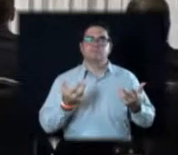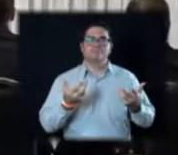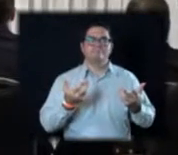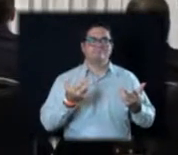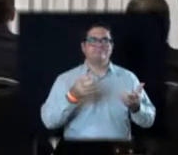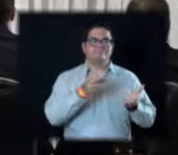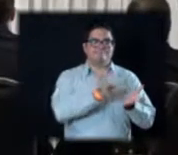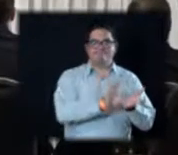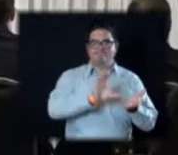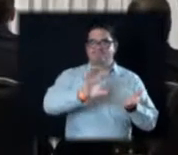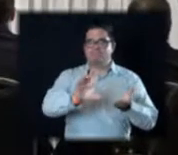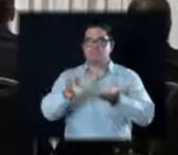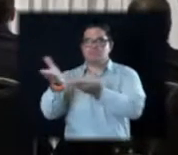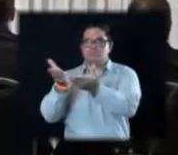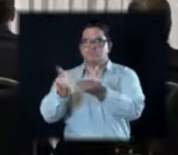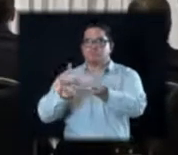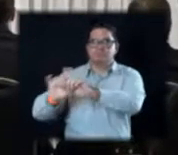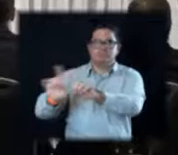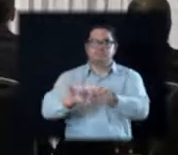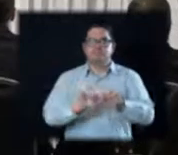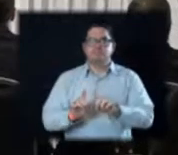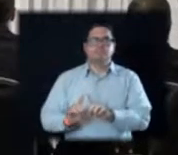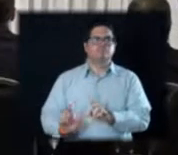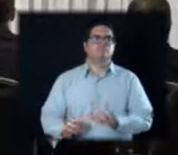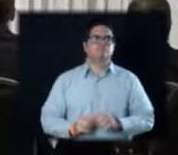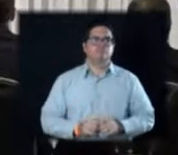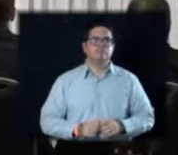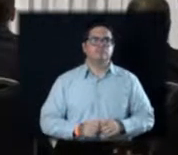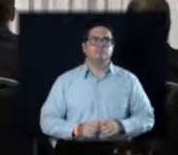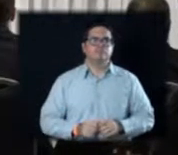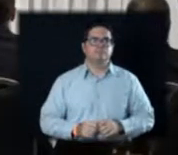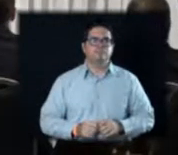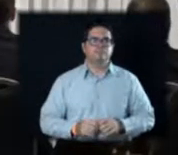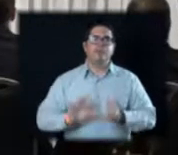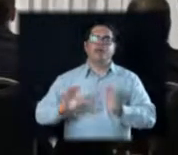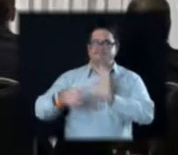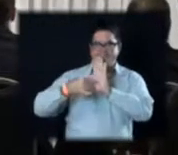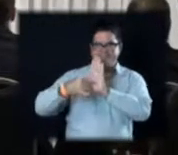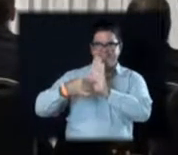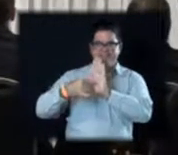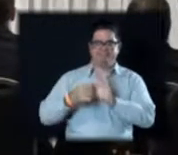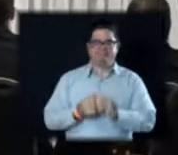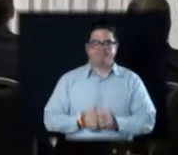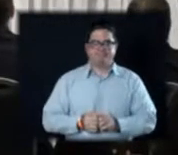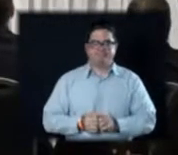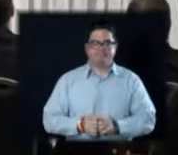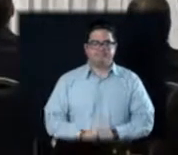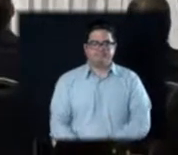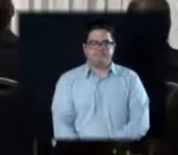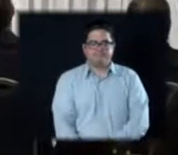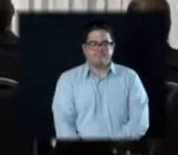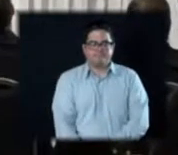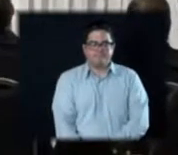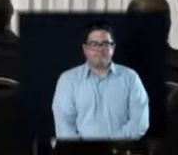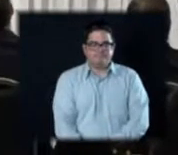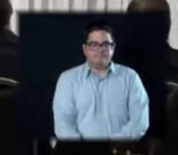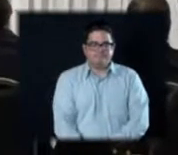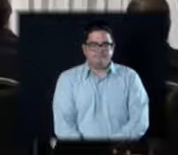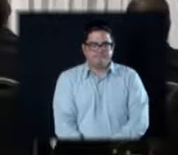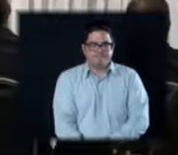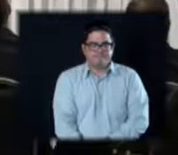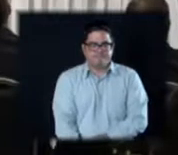para servicios esenciales versus otros servicios y otros servicios potenciales. Por ejemplo, del material que nos dieron. Yo vi, por